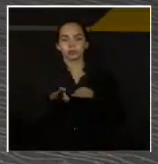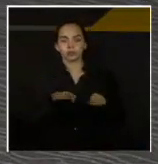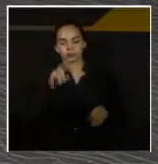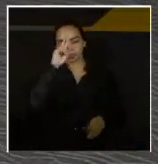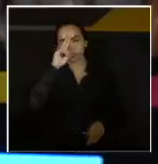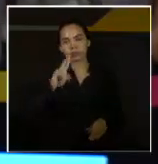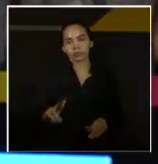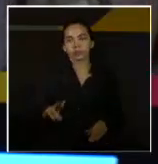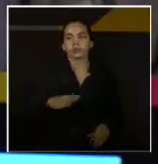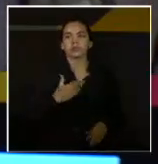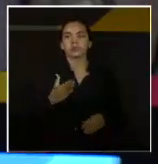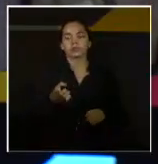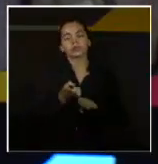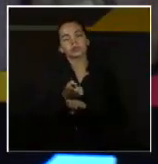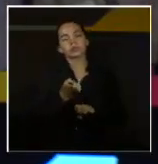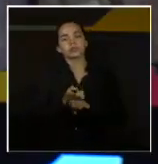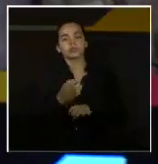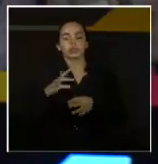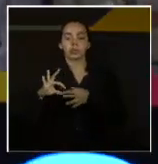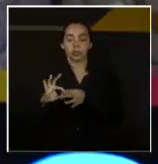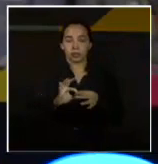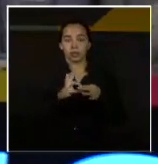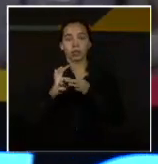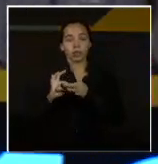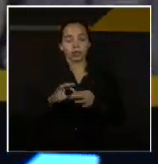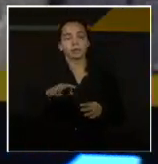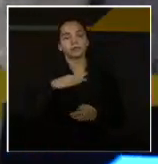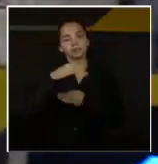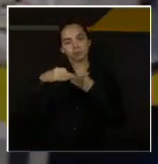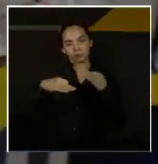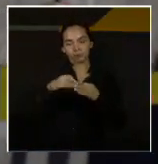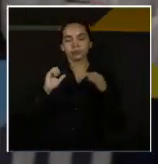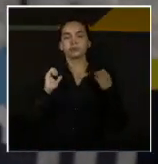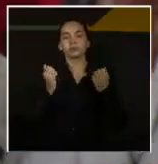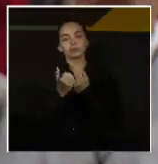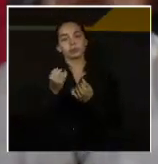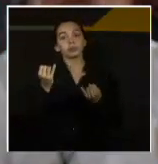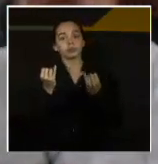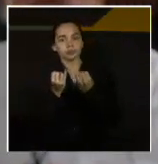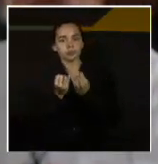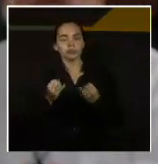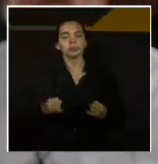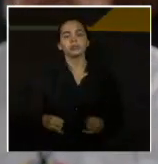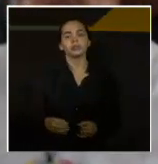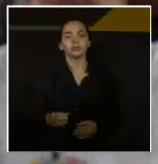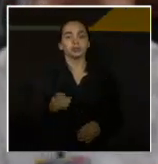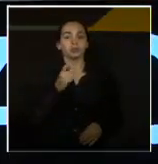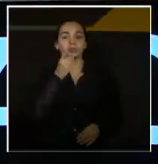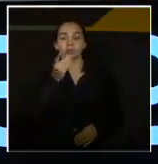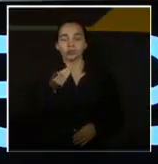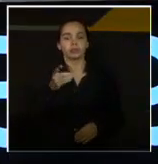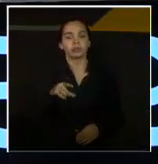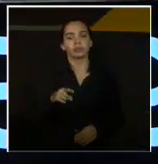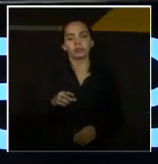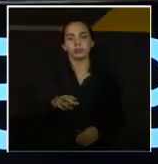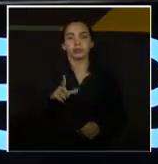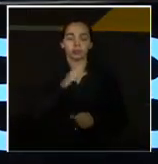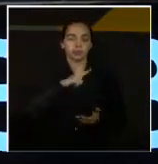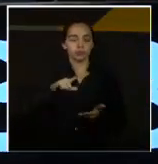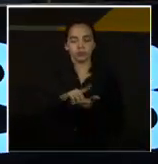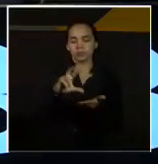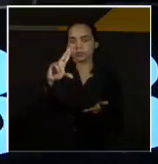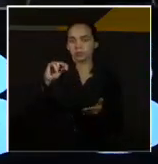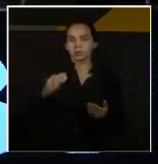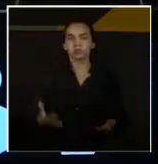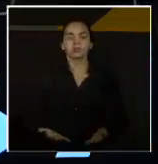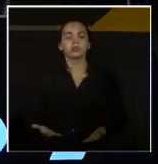los poderes del Estado, en una coordinación total y absoluta y además demandar no solo la revisión de las